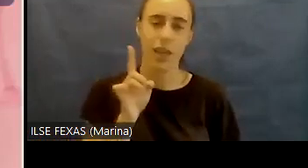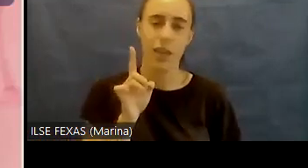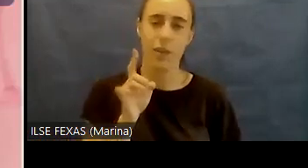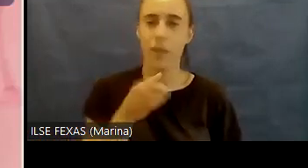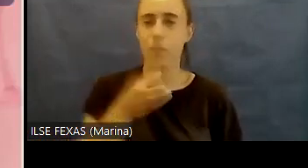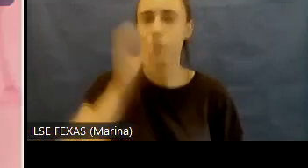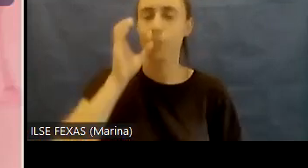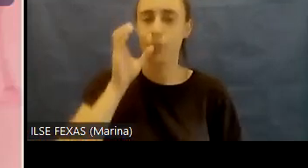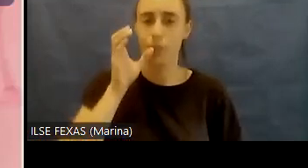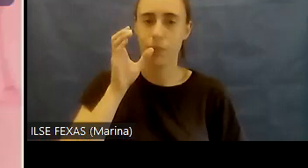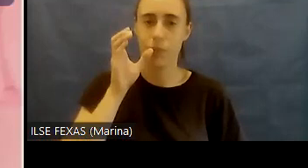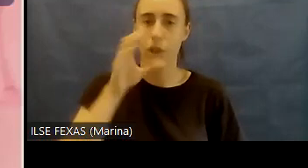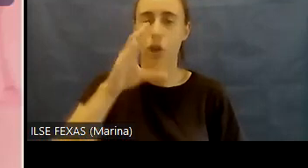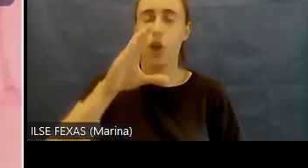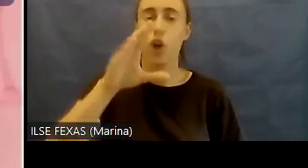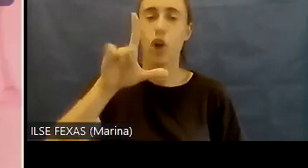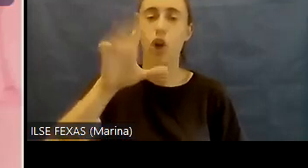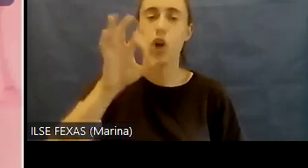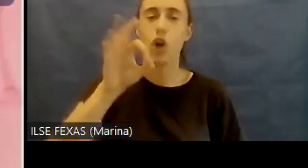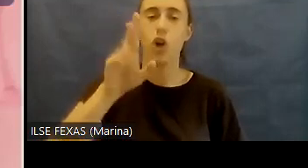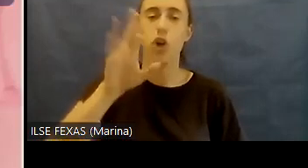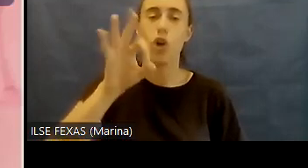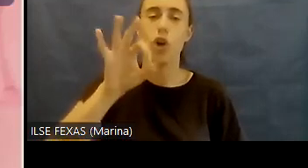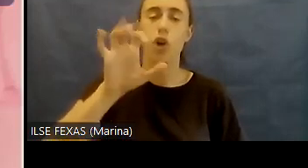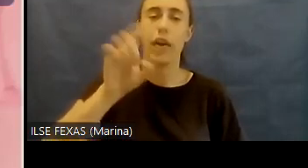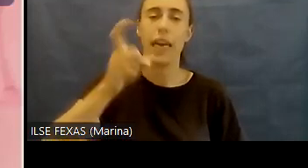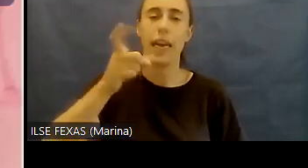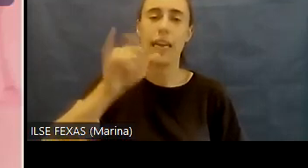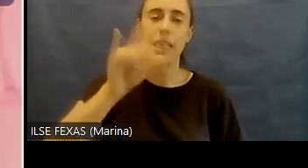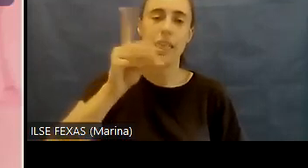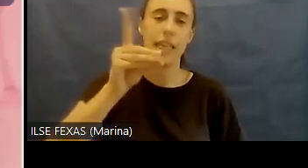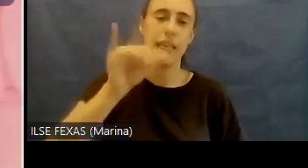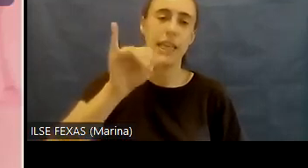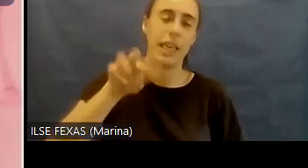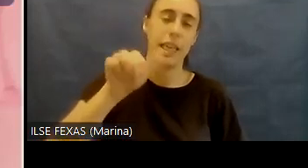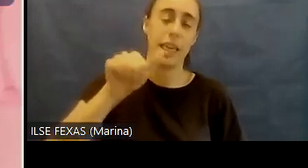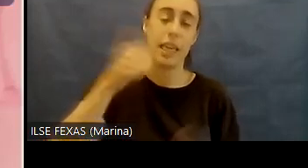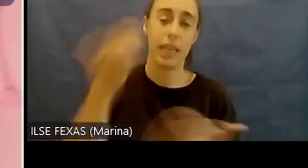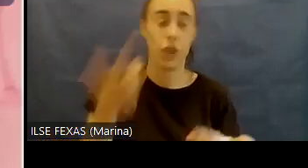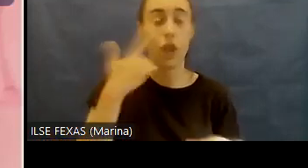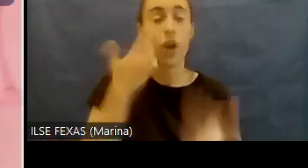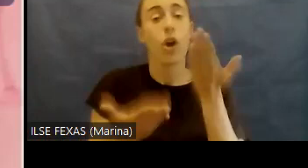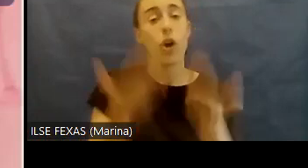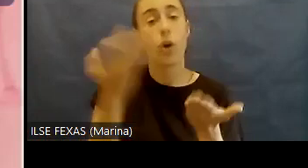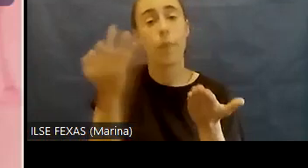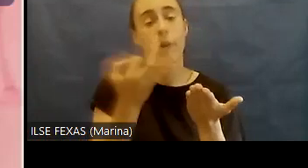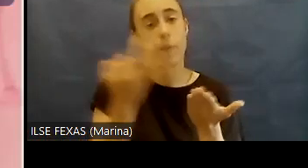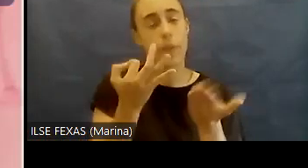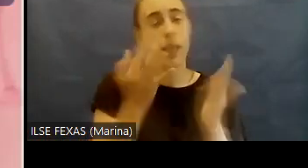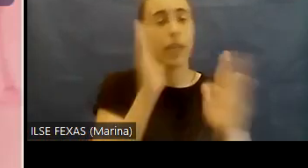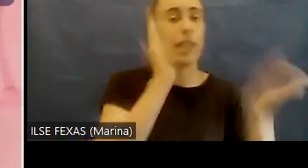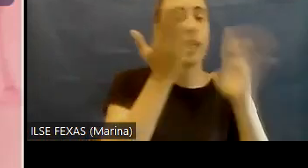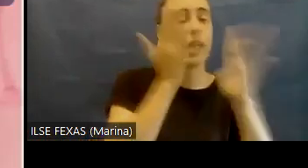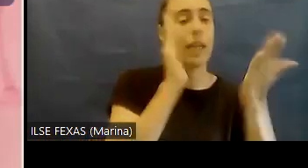colutorio de clorhexidina. En cualquier caso, lo que se hizo fue comparar a nivel de tratamiento de periodontitis y